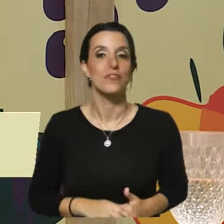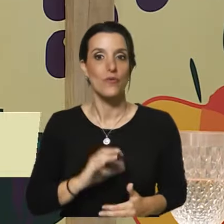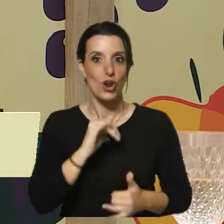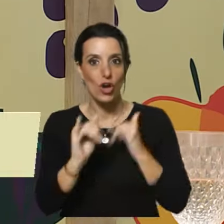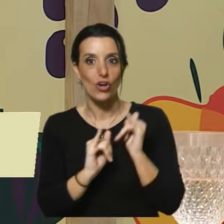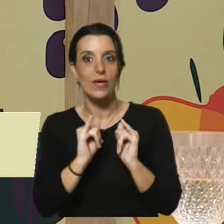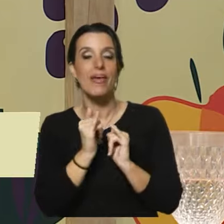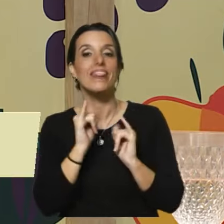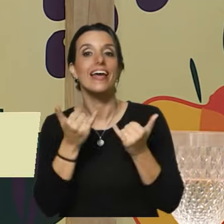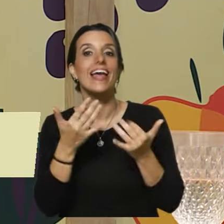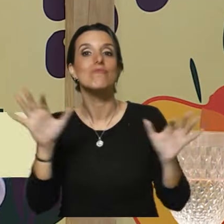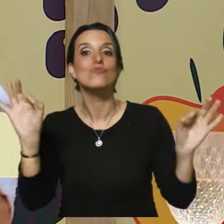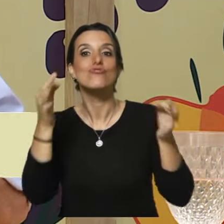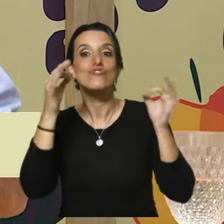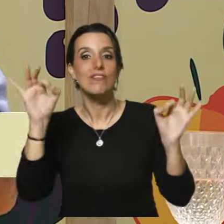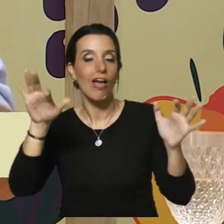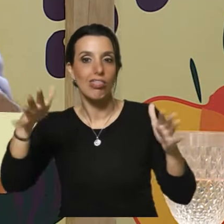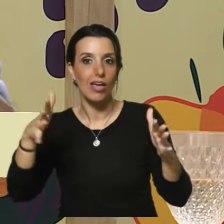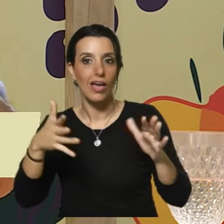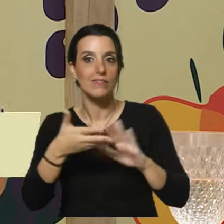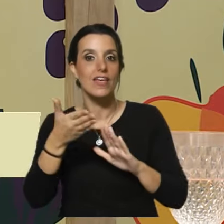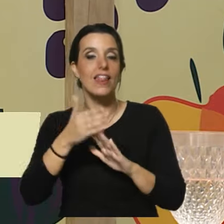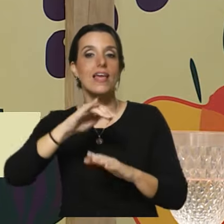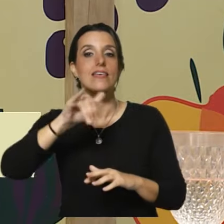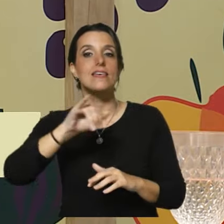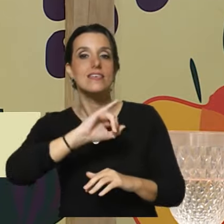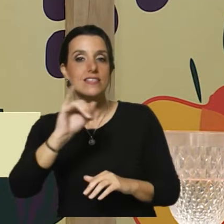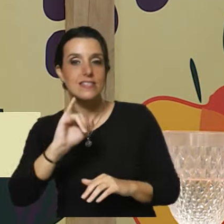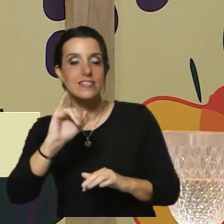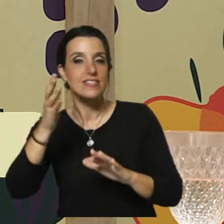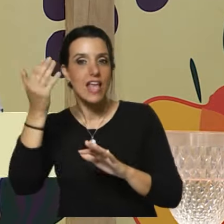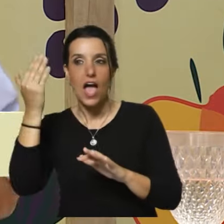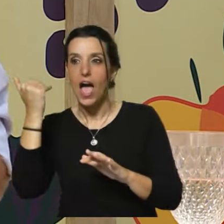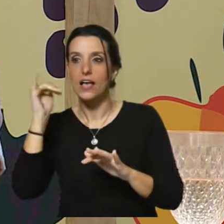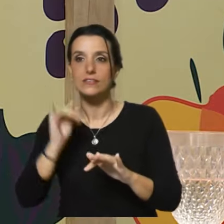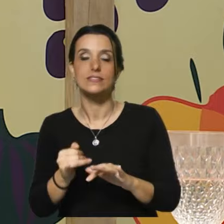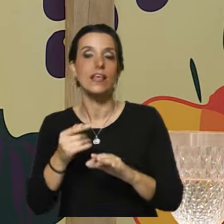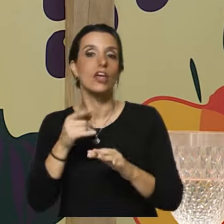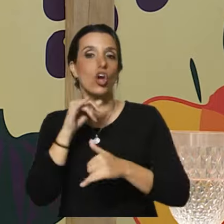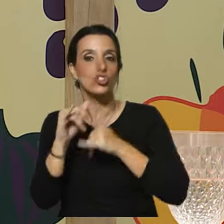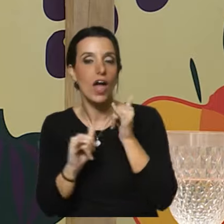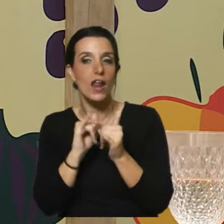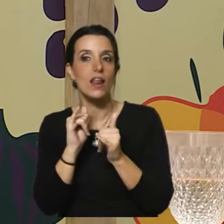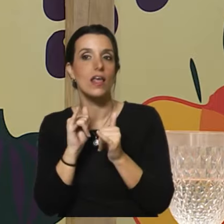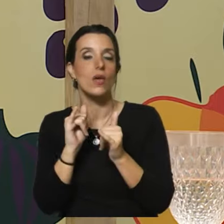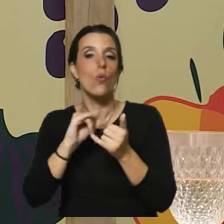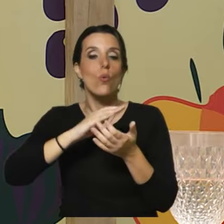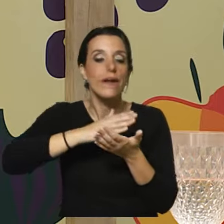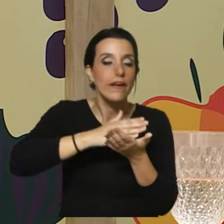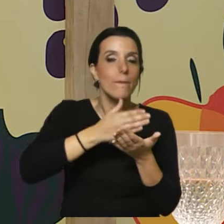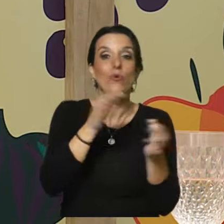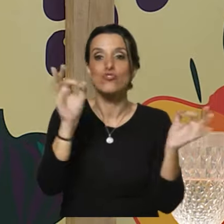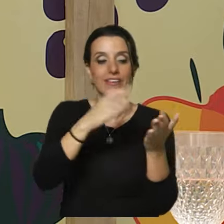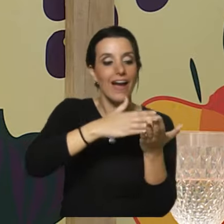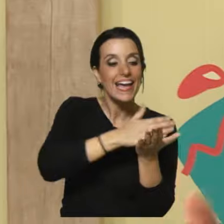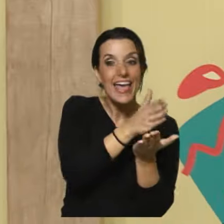amaciando los blues porque viene de ya unas cuantas ediciones no estamos hablando de un de un género